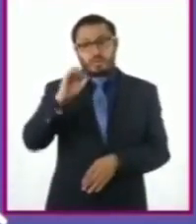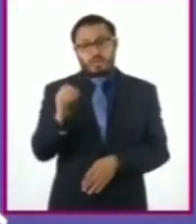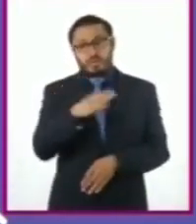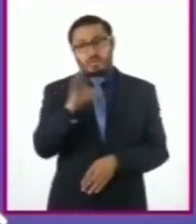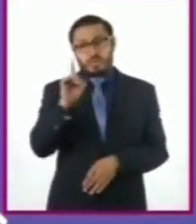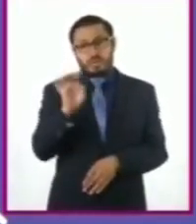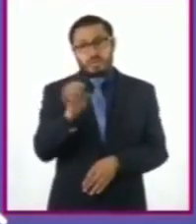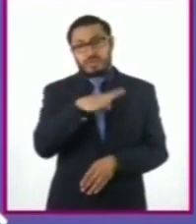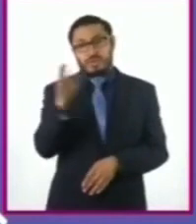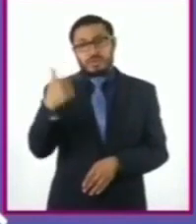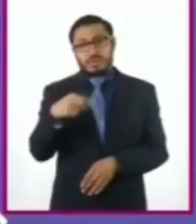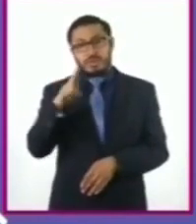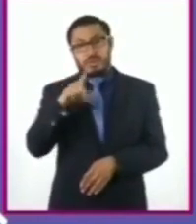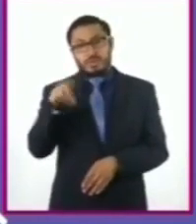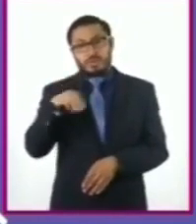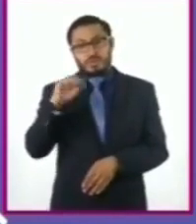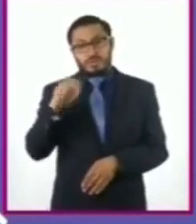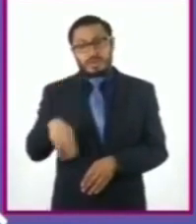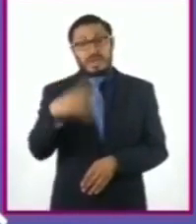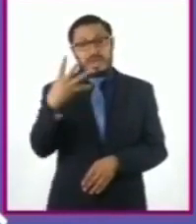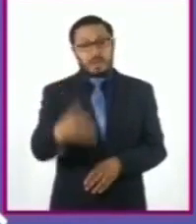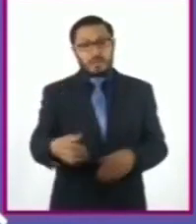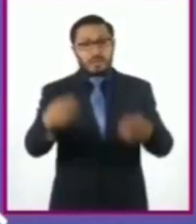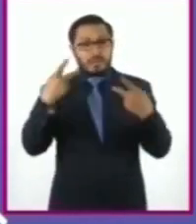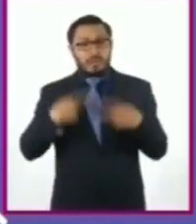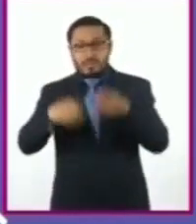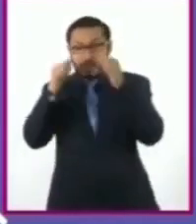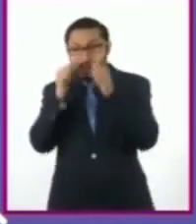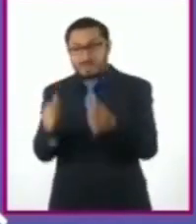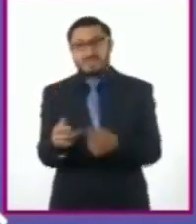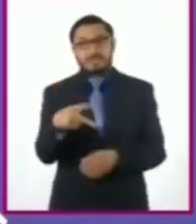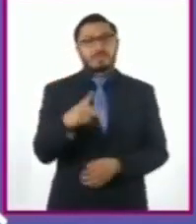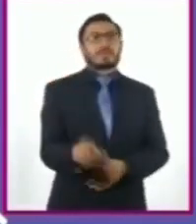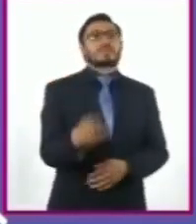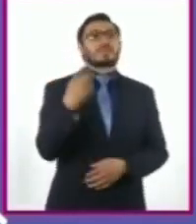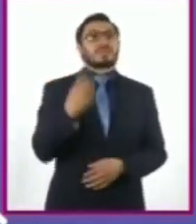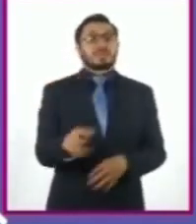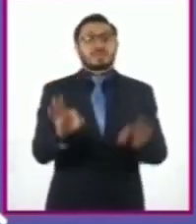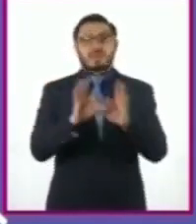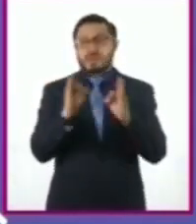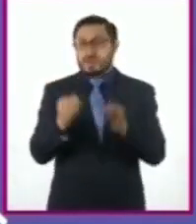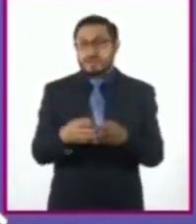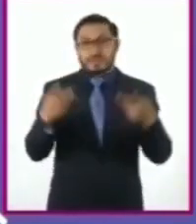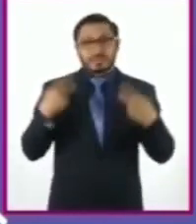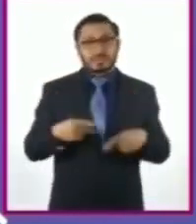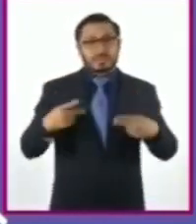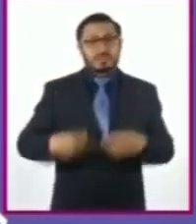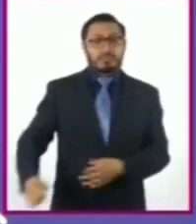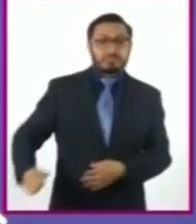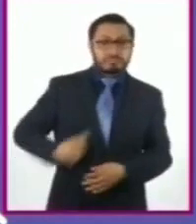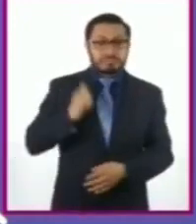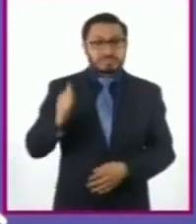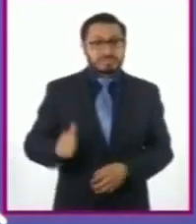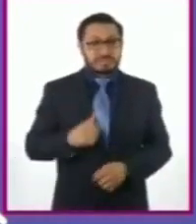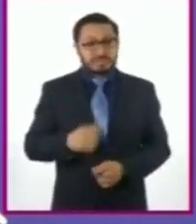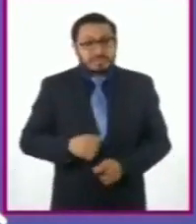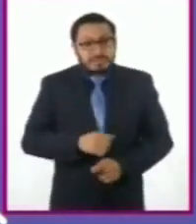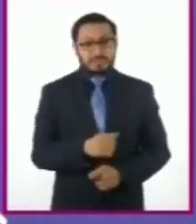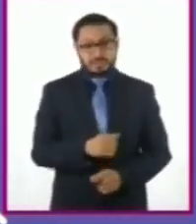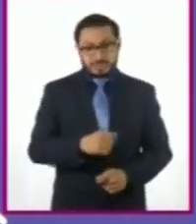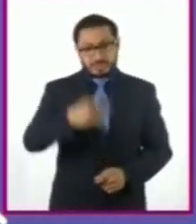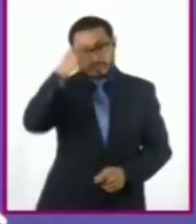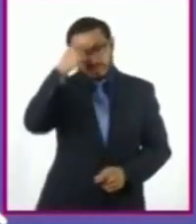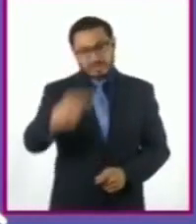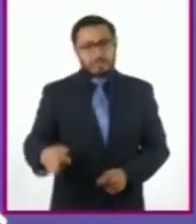4 oidores. Sin embargo, estos funcionarios aprovecharon el puesto para